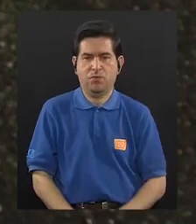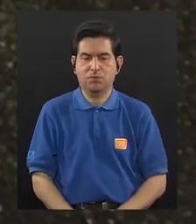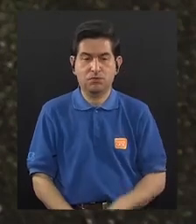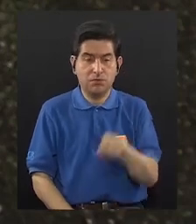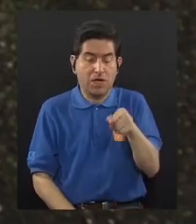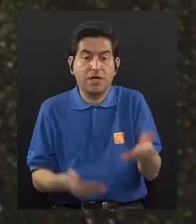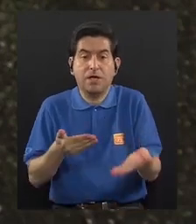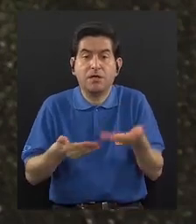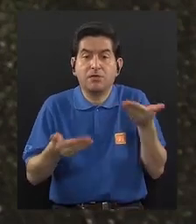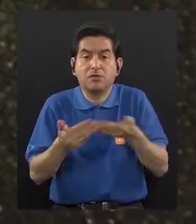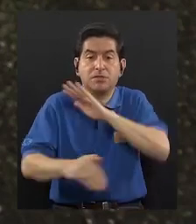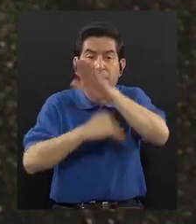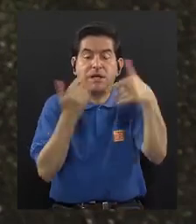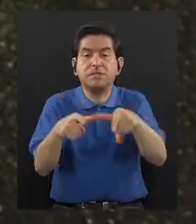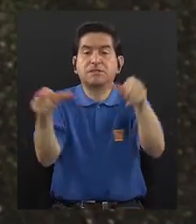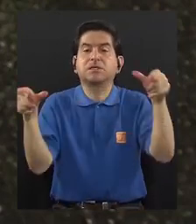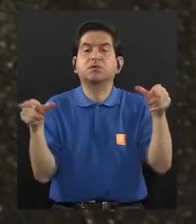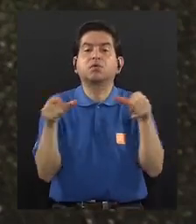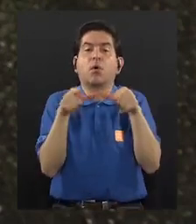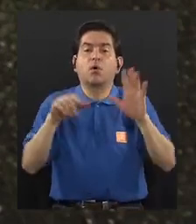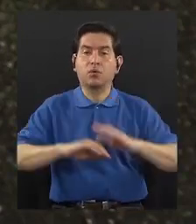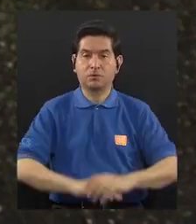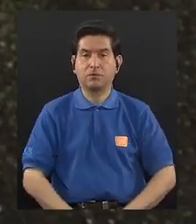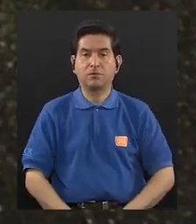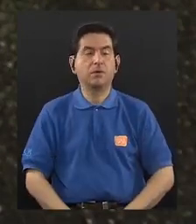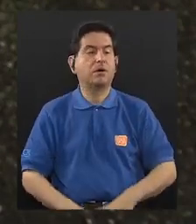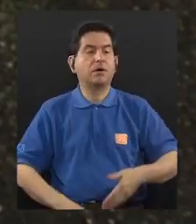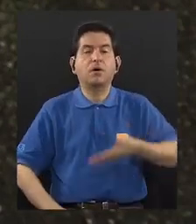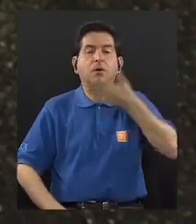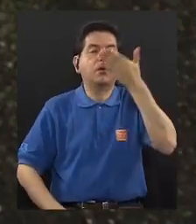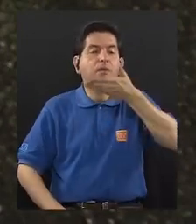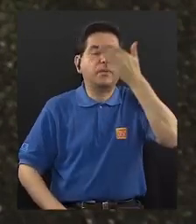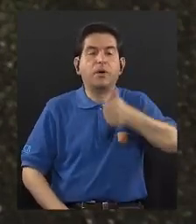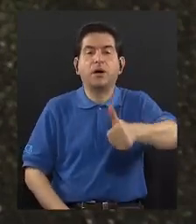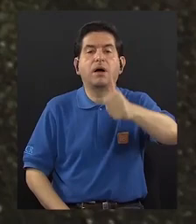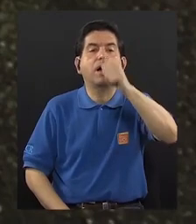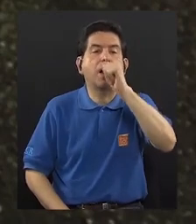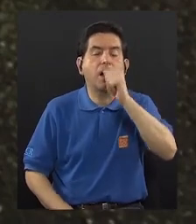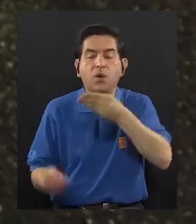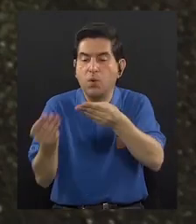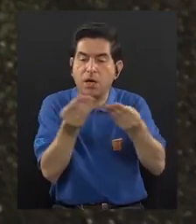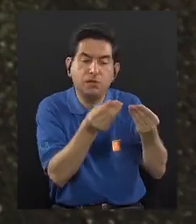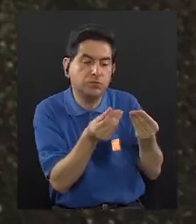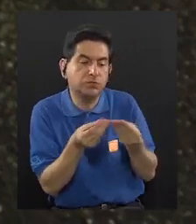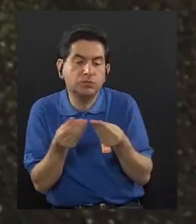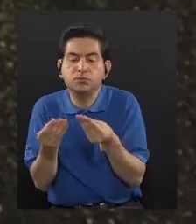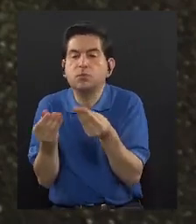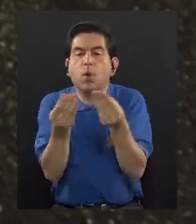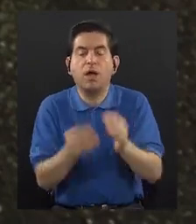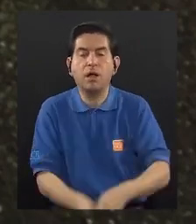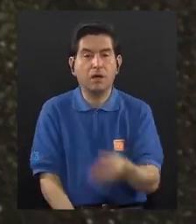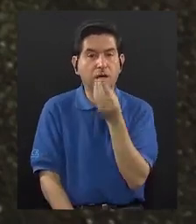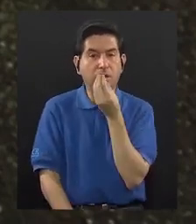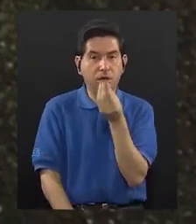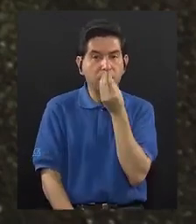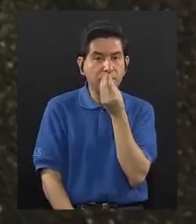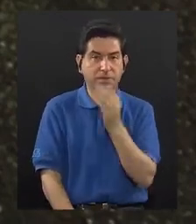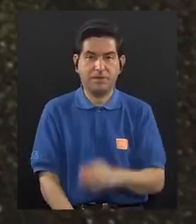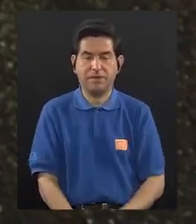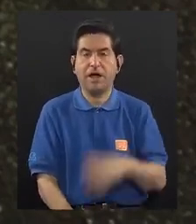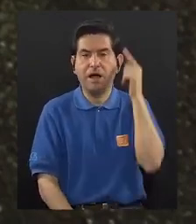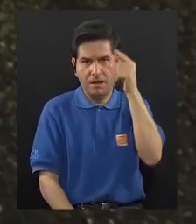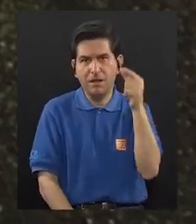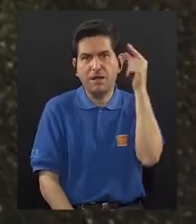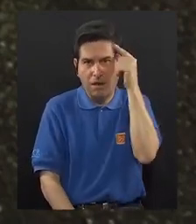están prácticamente en todo lugar en el aire en el agua en el suelo en los alimentos